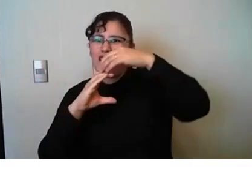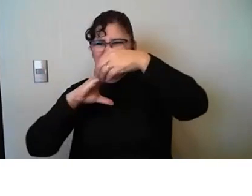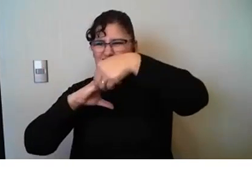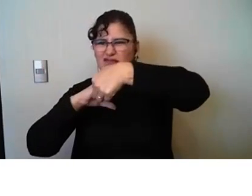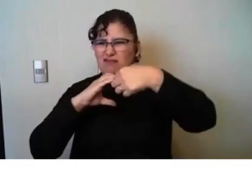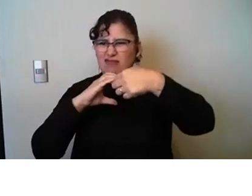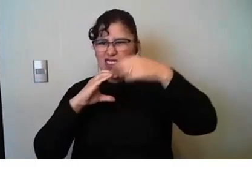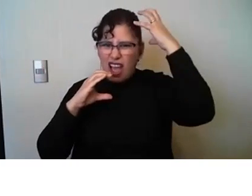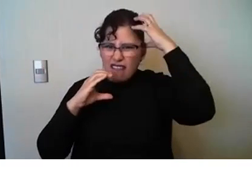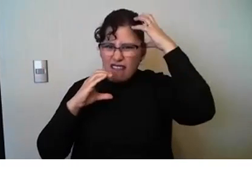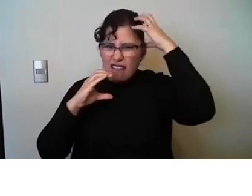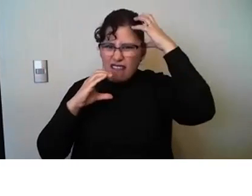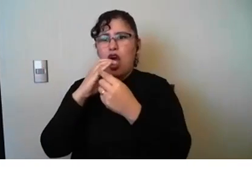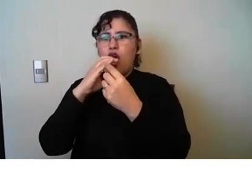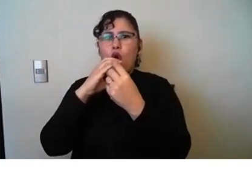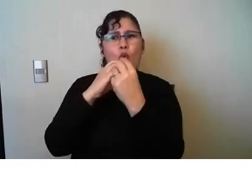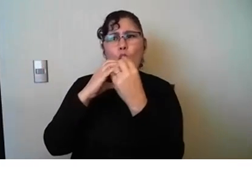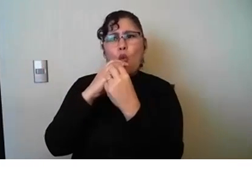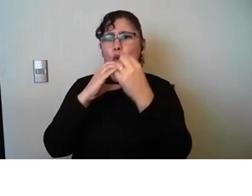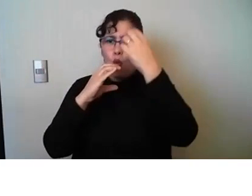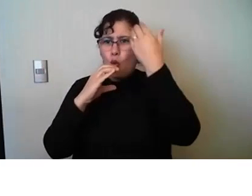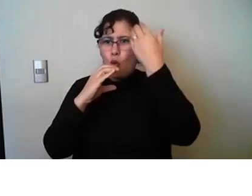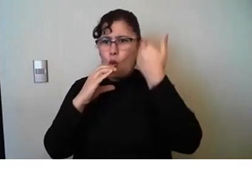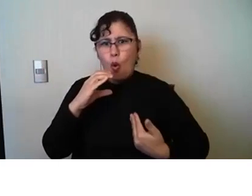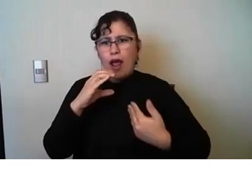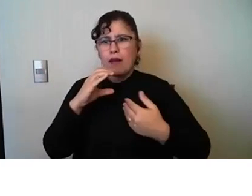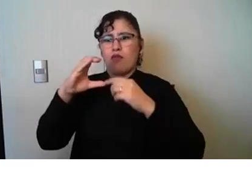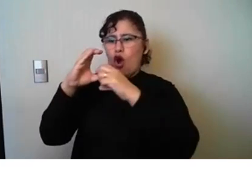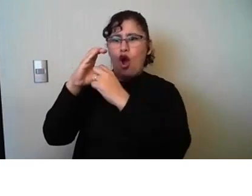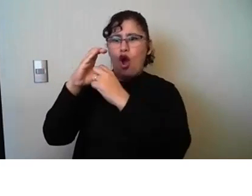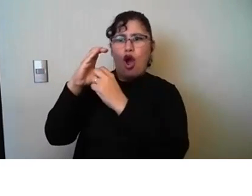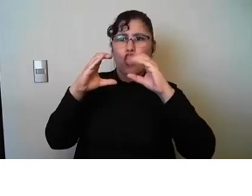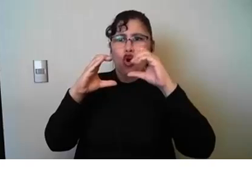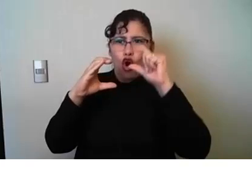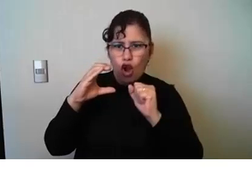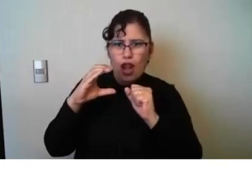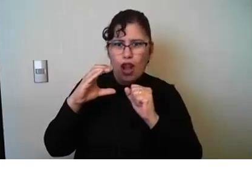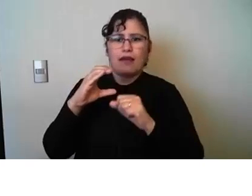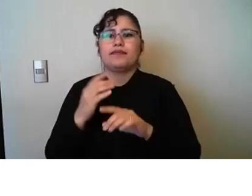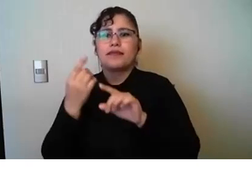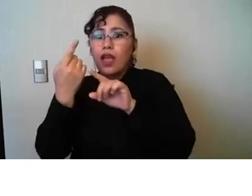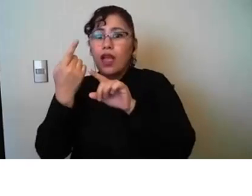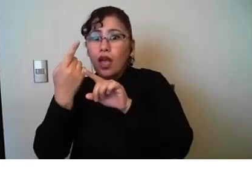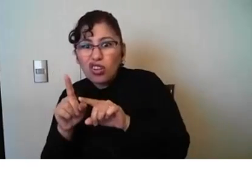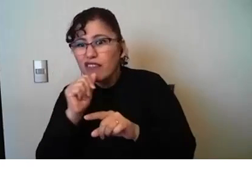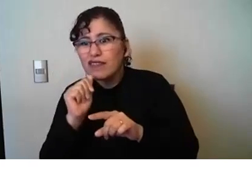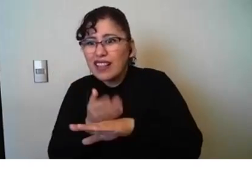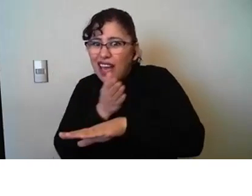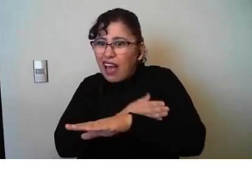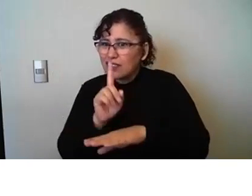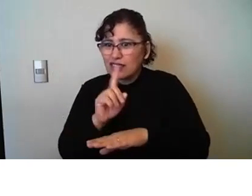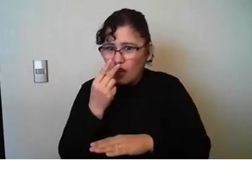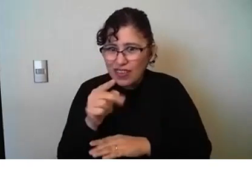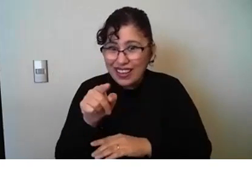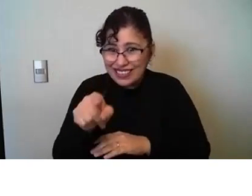otro núcleo que se considera también parte del núcleo de la base, que es el núcleo accumbens, ¿ya?